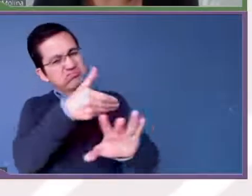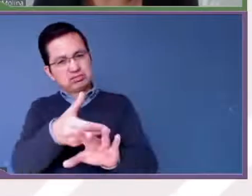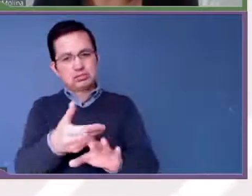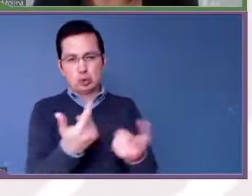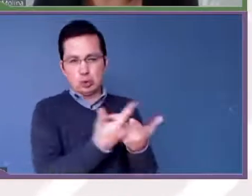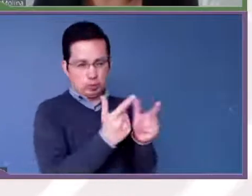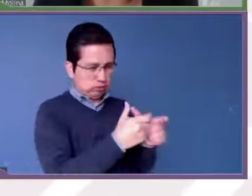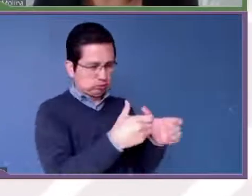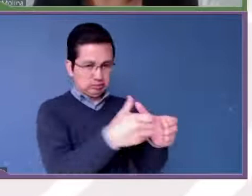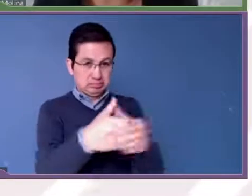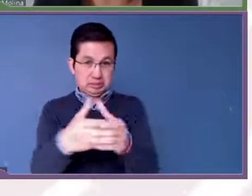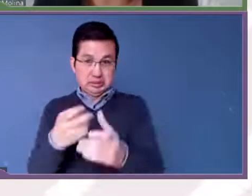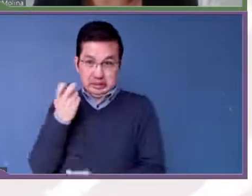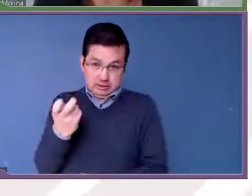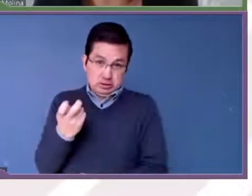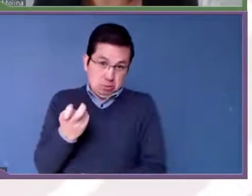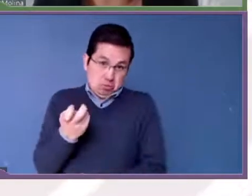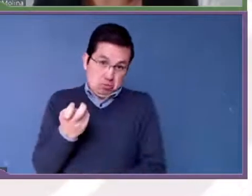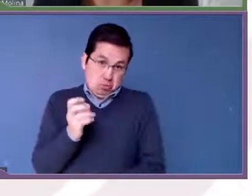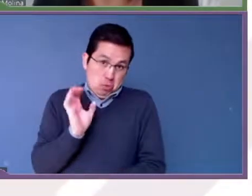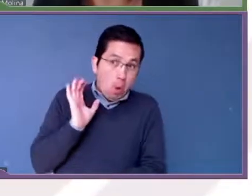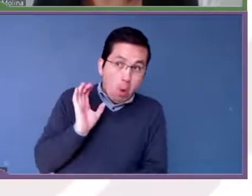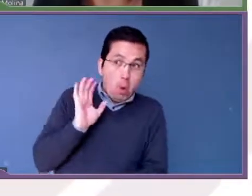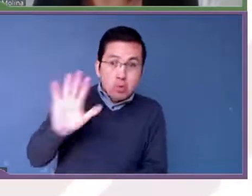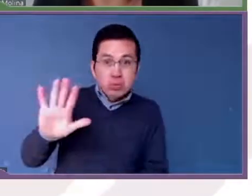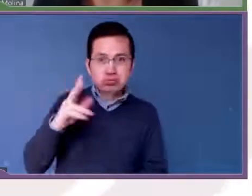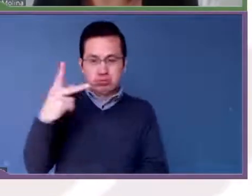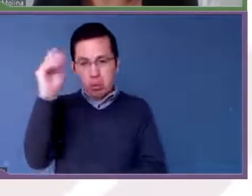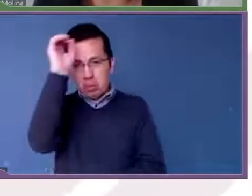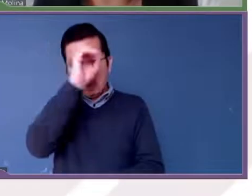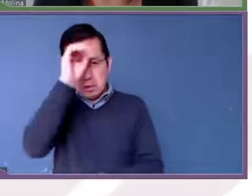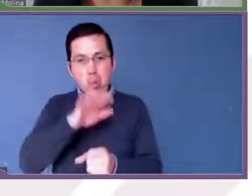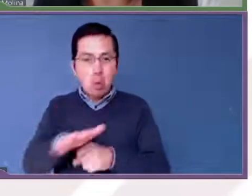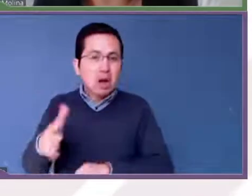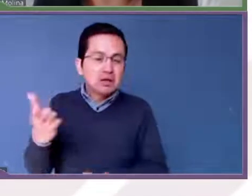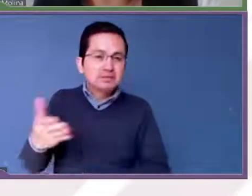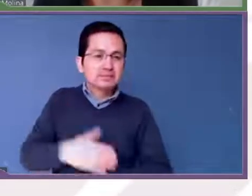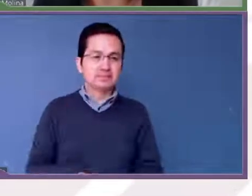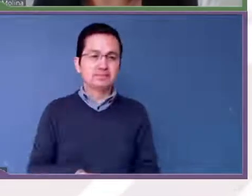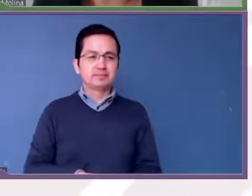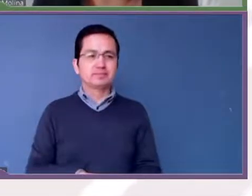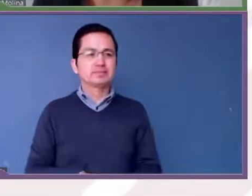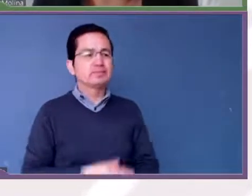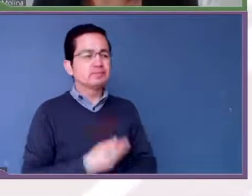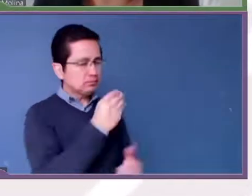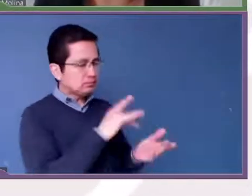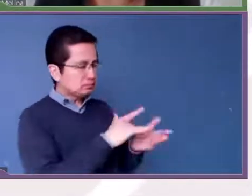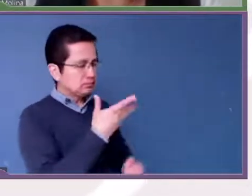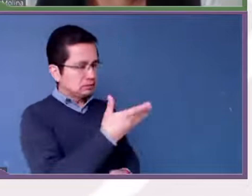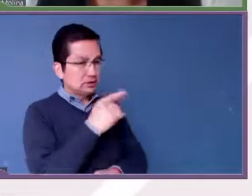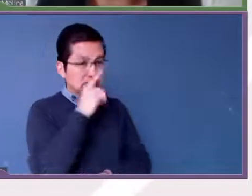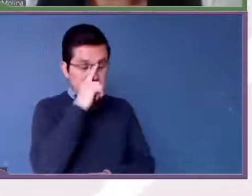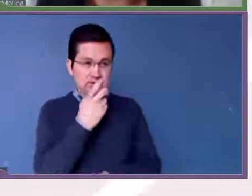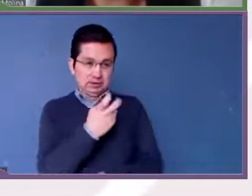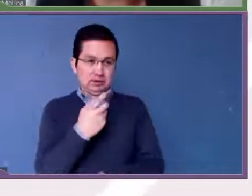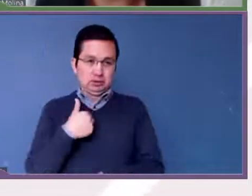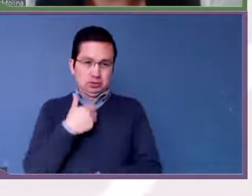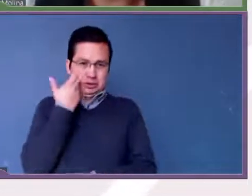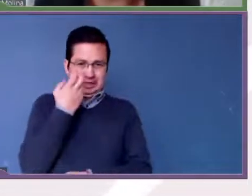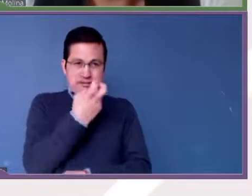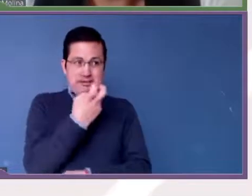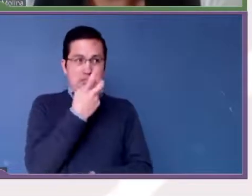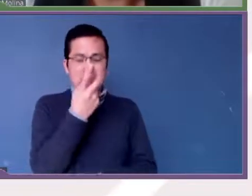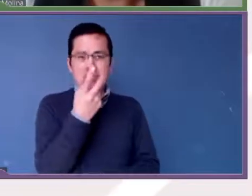No, muchas gracias. Menos mal que me hiciste esa pregunta porque justamente quería como que lo conversáramos. Hay